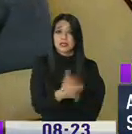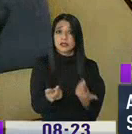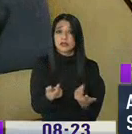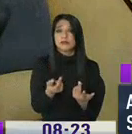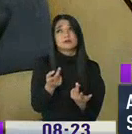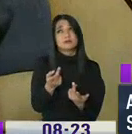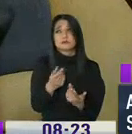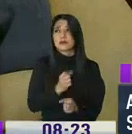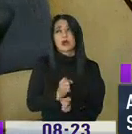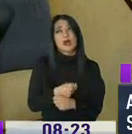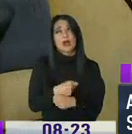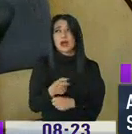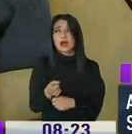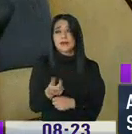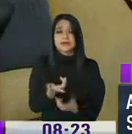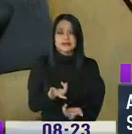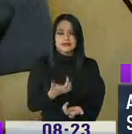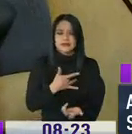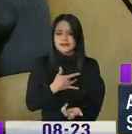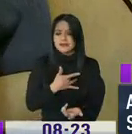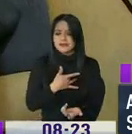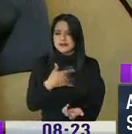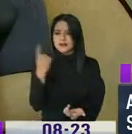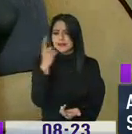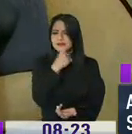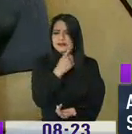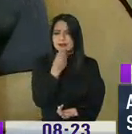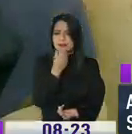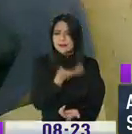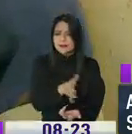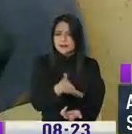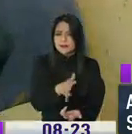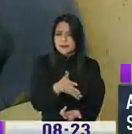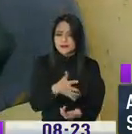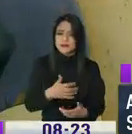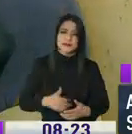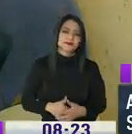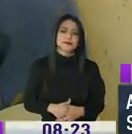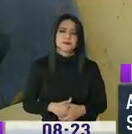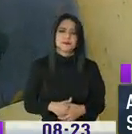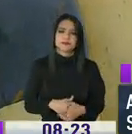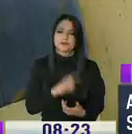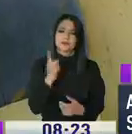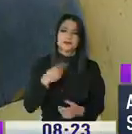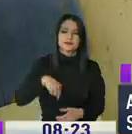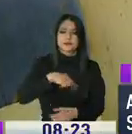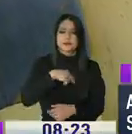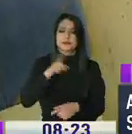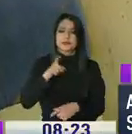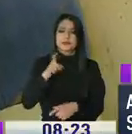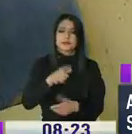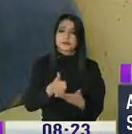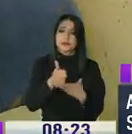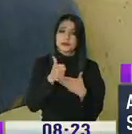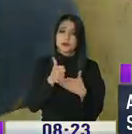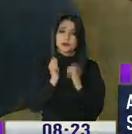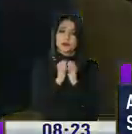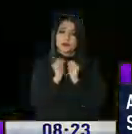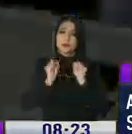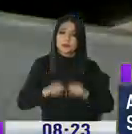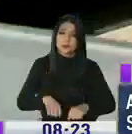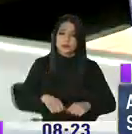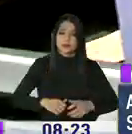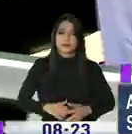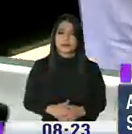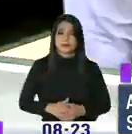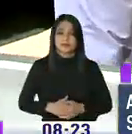verles a nuestros hijos que les falte el alimento, les falte la comida. Todos aquí estamos necesitando de una mano amiga que nos pueda ayudar.